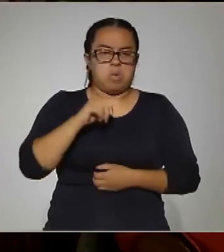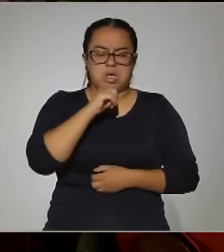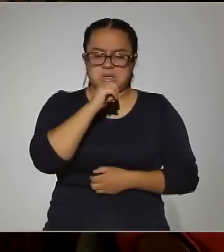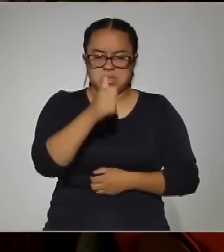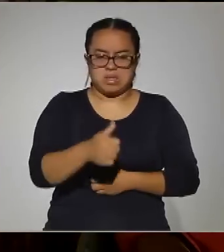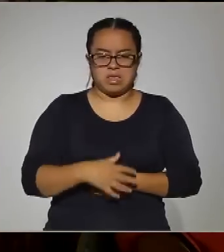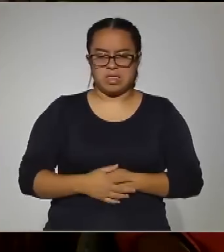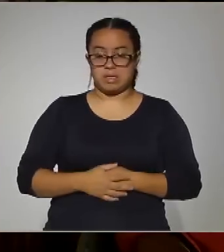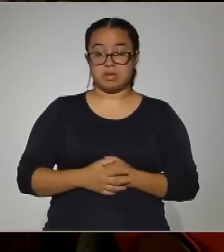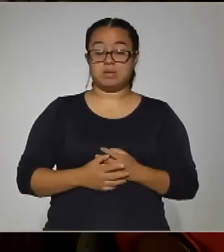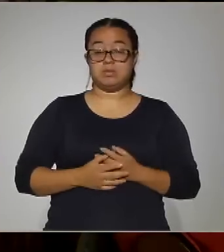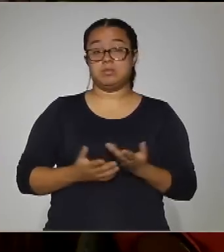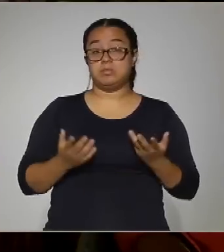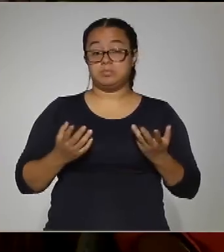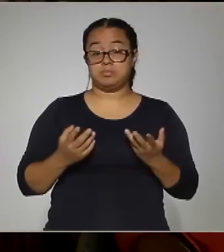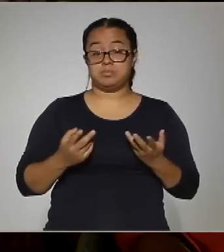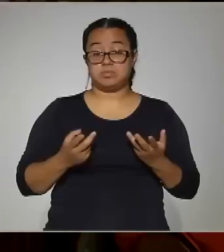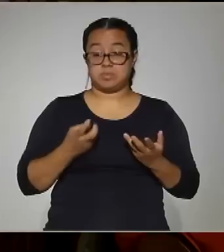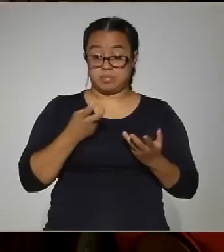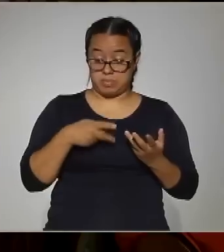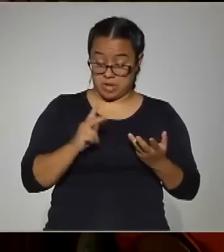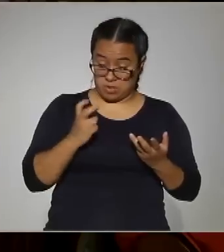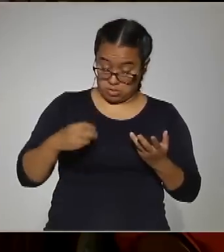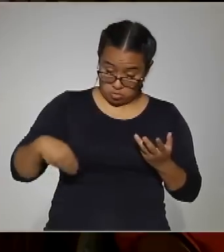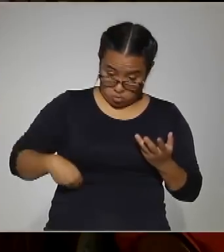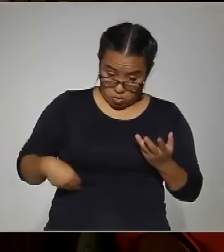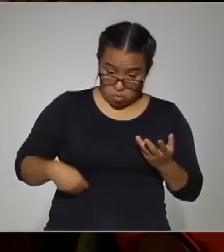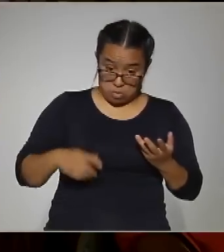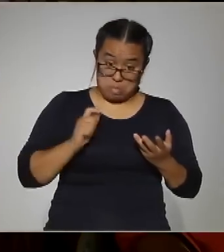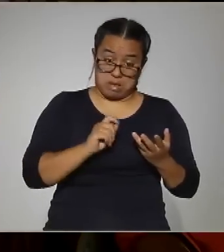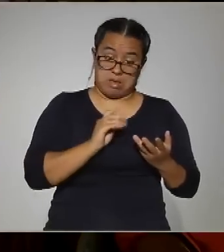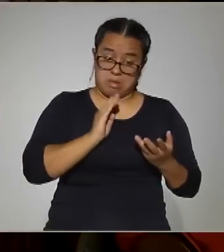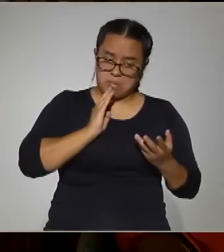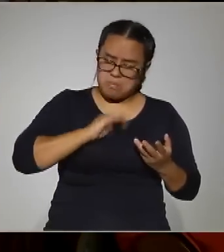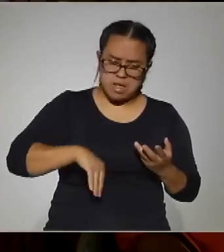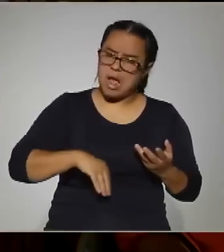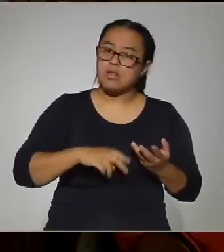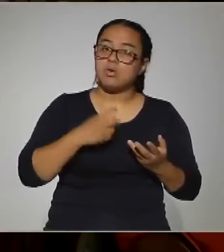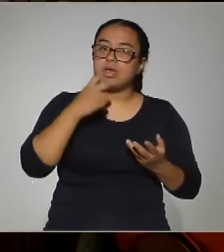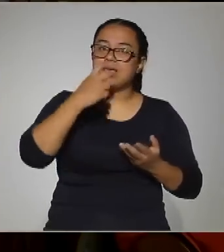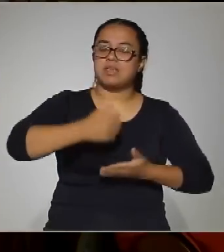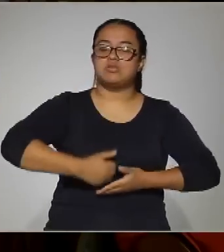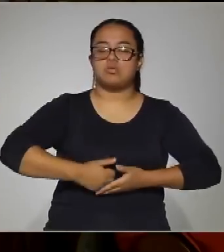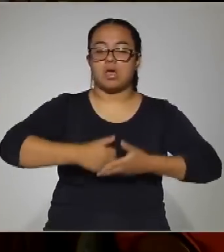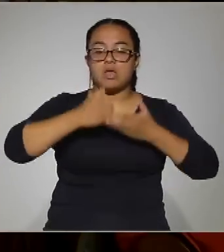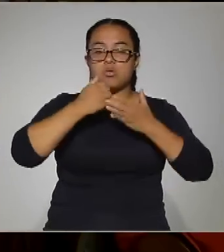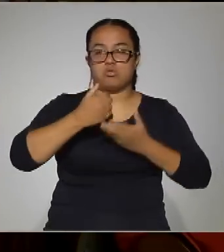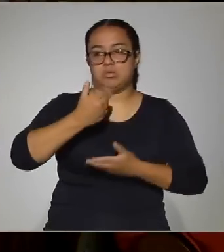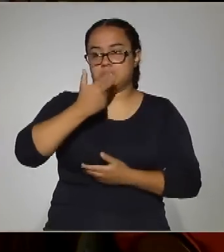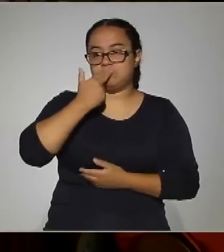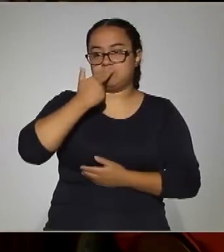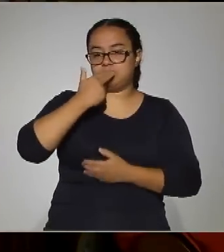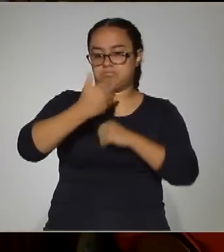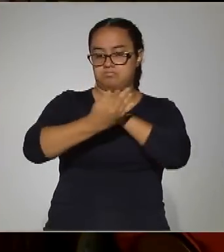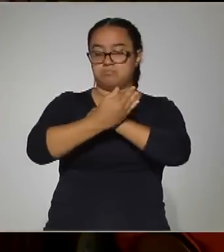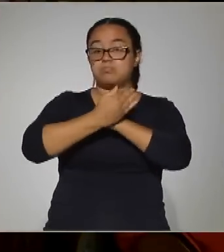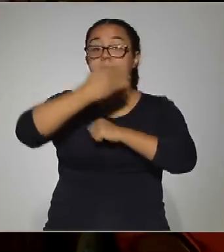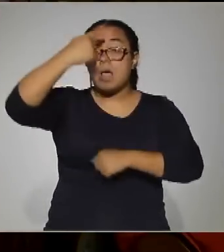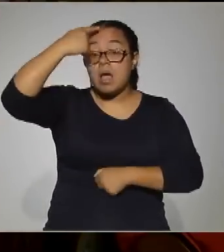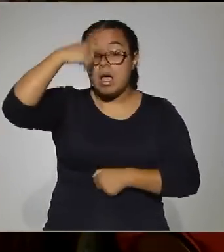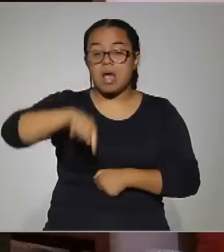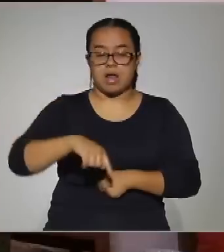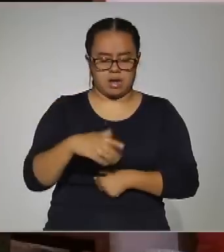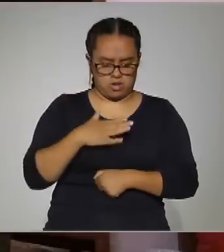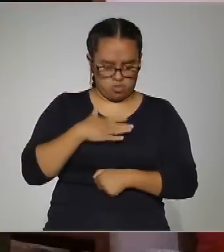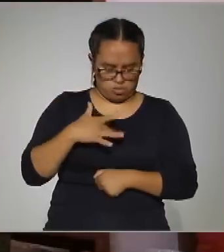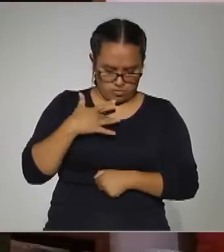mala prensa, digámoslo así, pero no es algo malo. Podemos decir que es algo que es un orientador clínico súper importante y en la vida para decir, bueno, quien